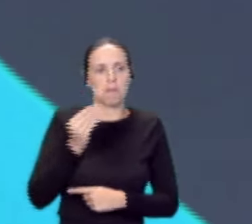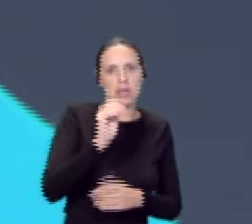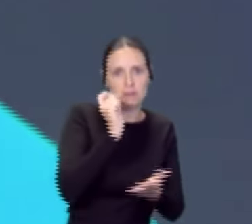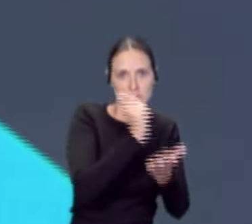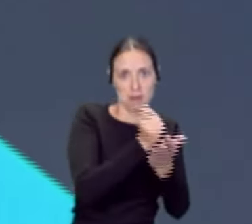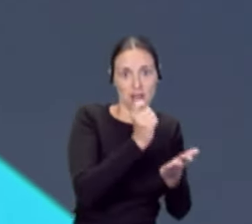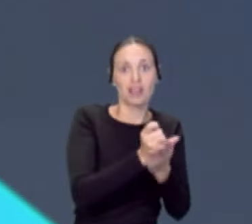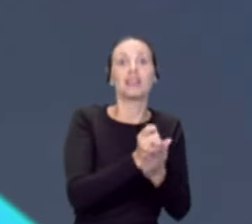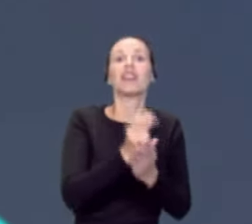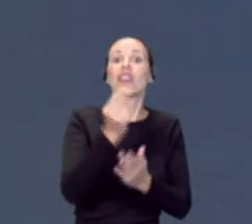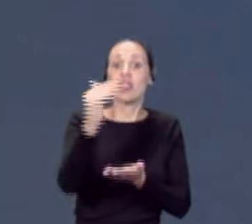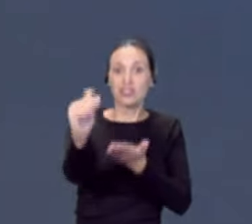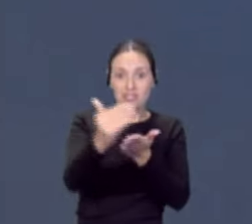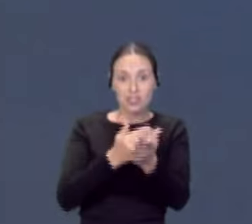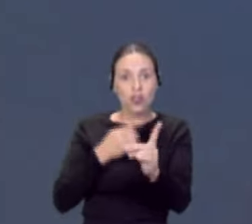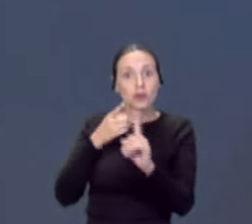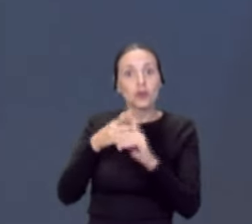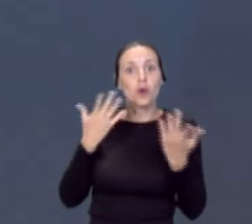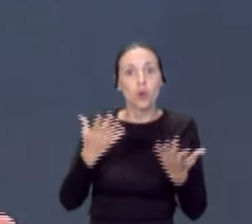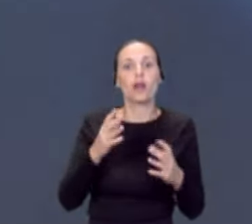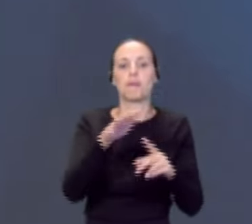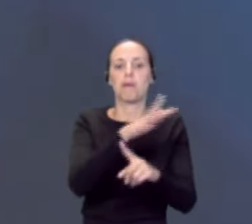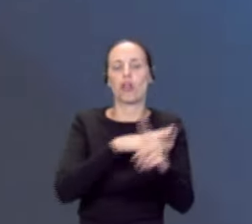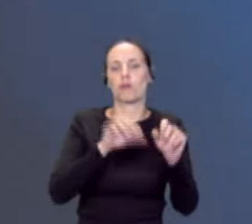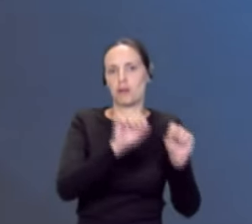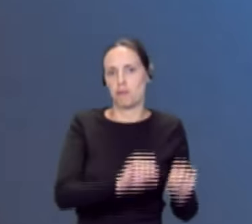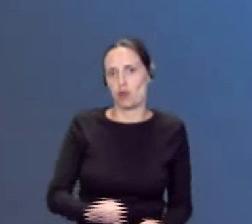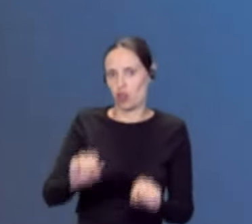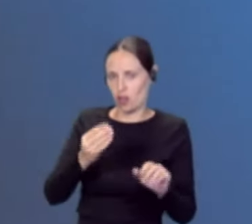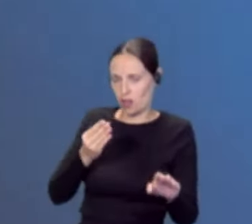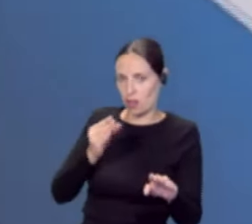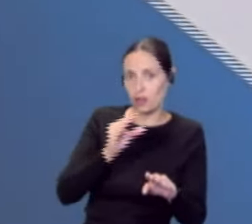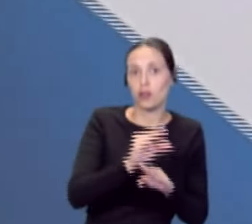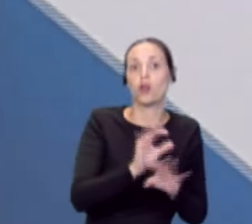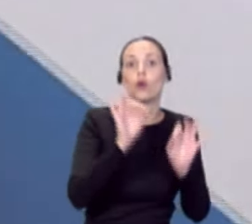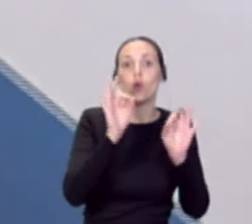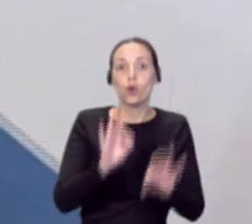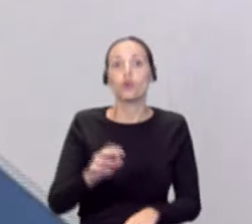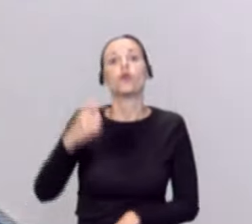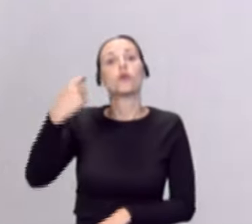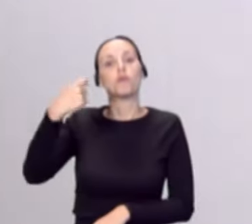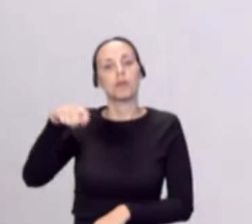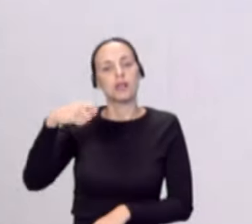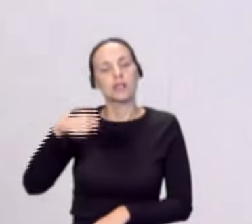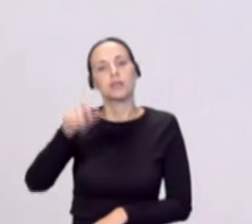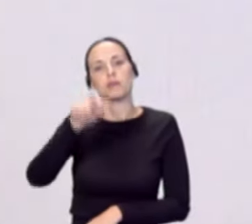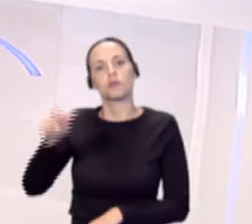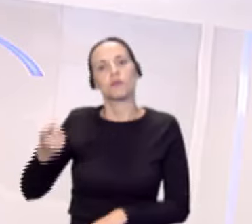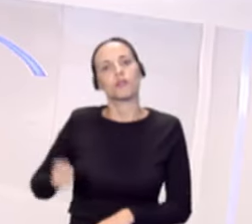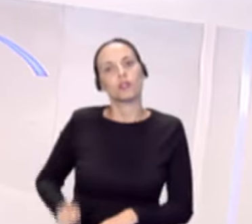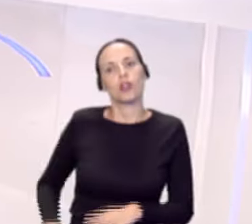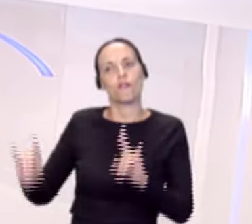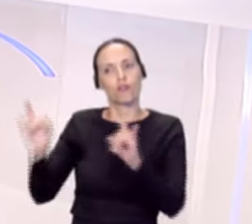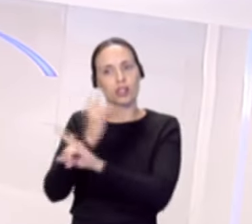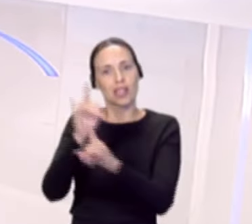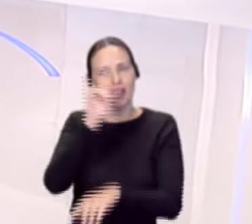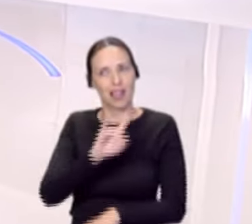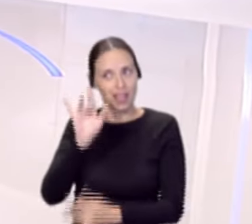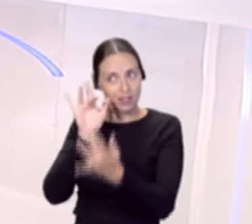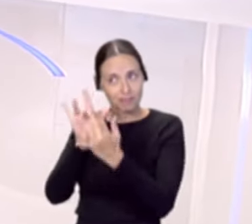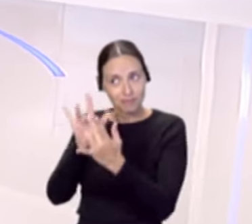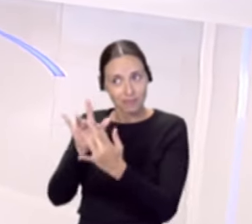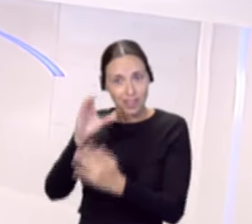recaudado a la protección medioambiental. Y estábamos preguntándole a Carlos Velázquez, a presidente de Proform, Profesionales Forestales de Canarias. ¿Qué tal? Muy buenos días. Creo que ahora sí